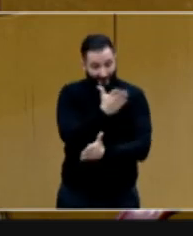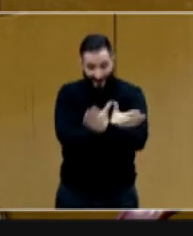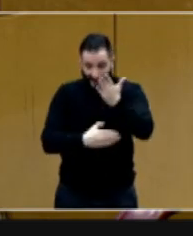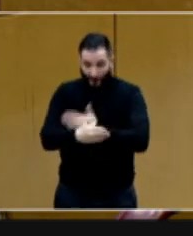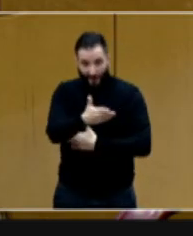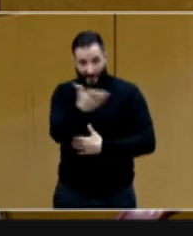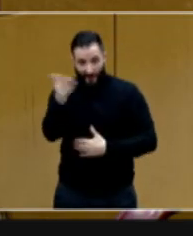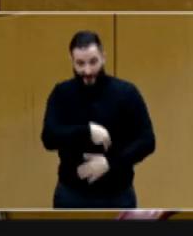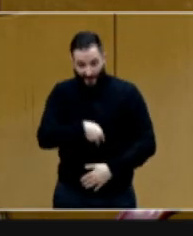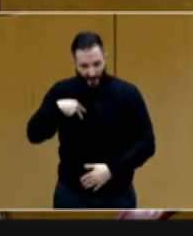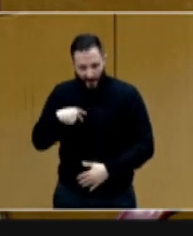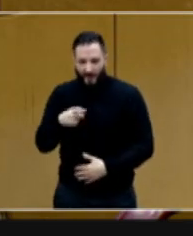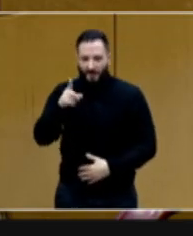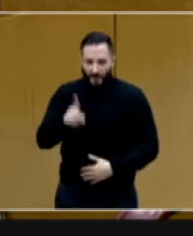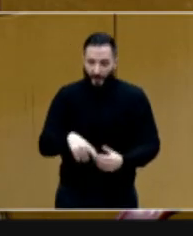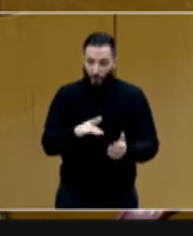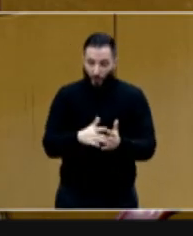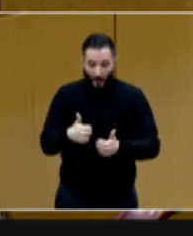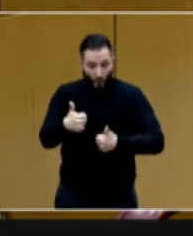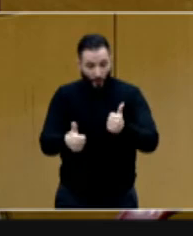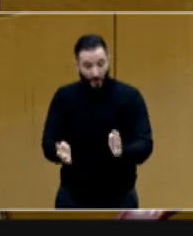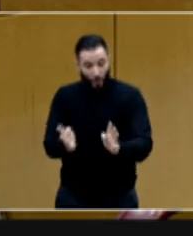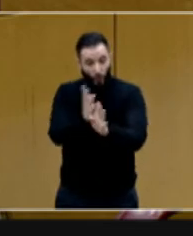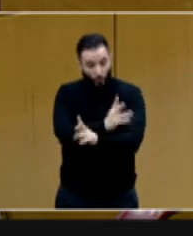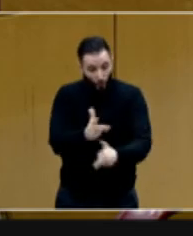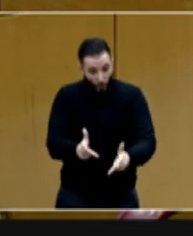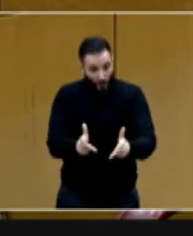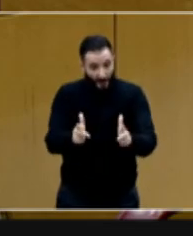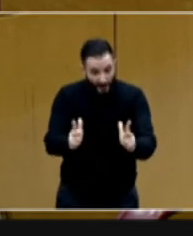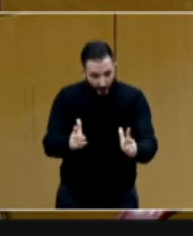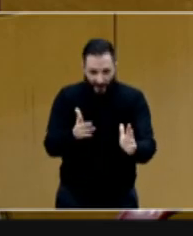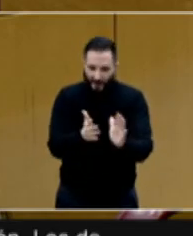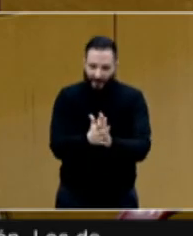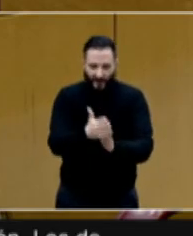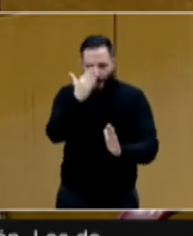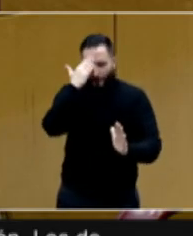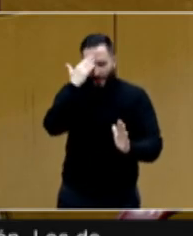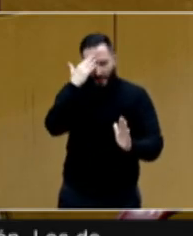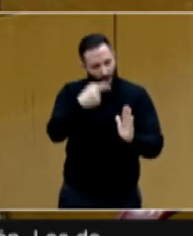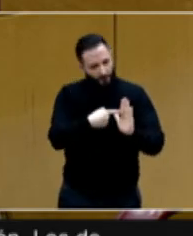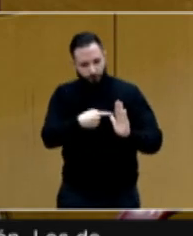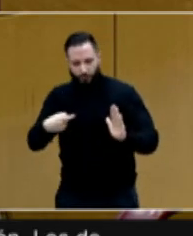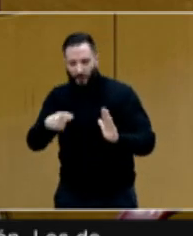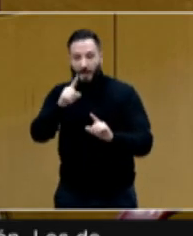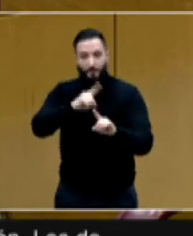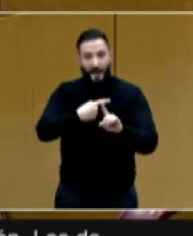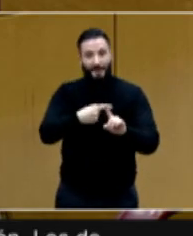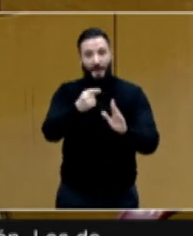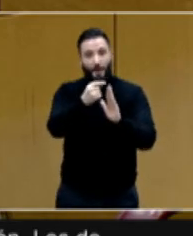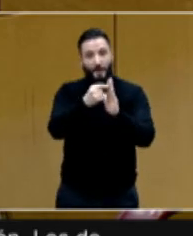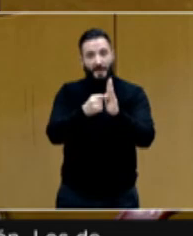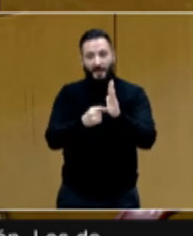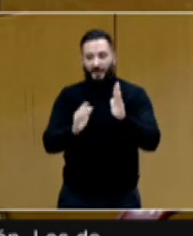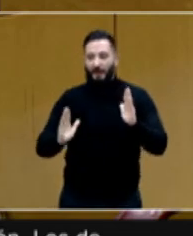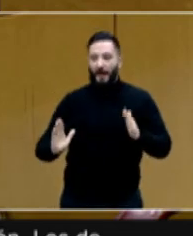en la crecimiento al turno libre es una vulneración de Estos principios y de estas normas jurídicas que afectan de forma no